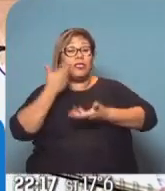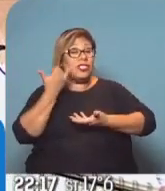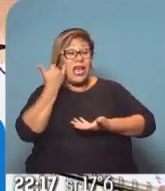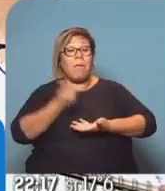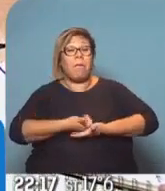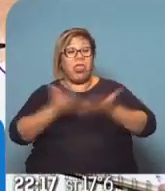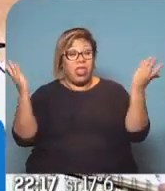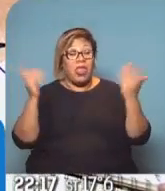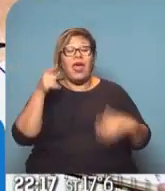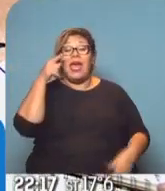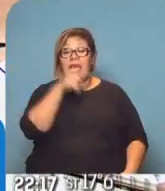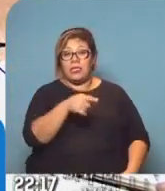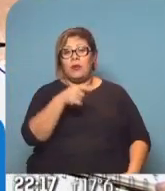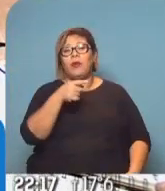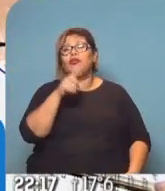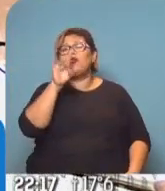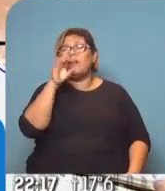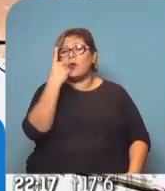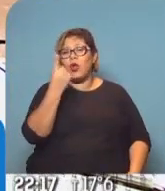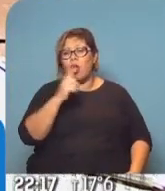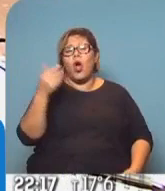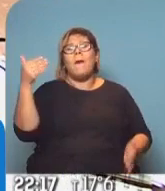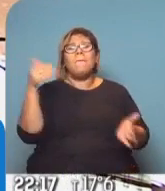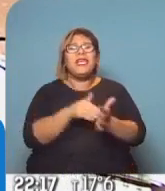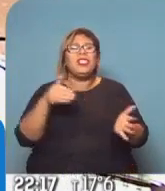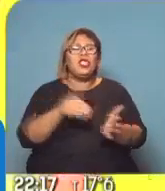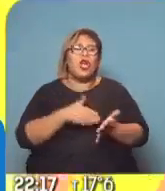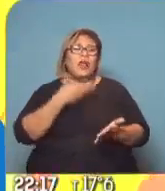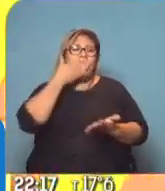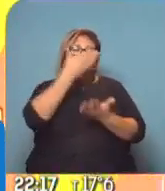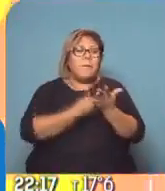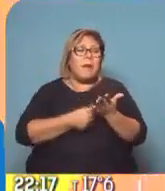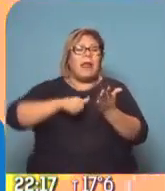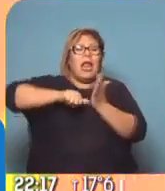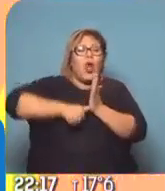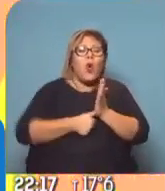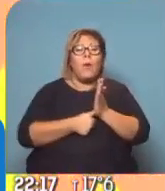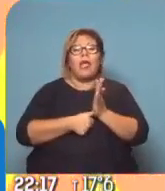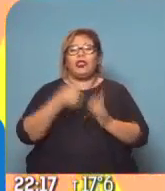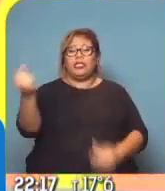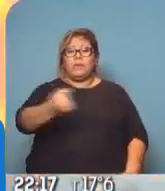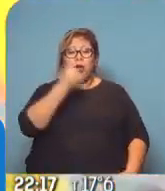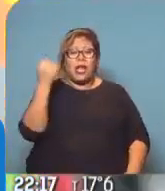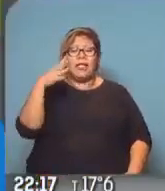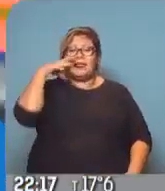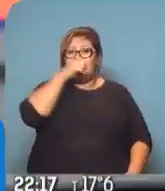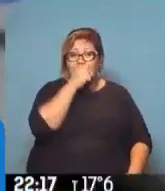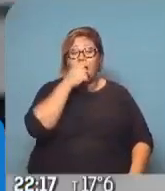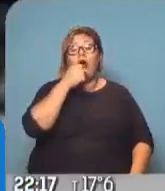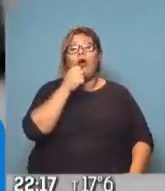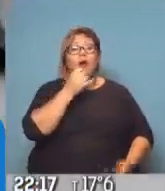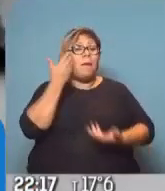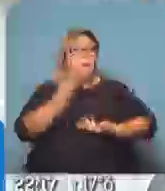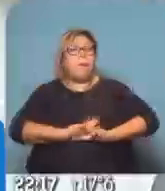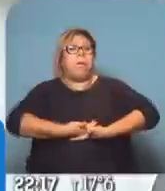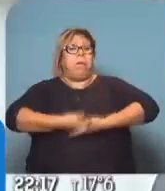que ha publicado millones, no miles, millones de documentos muy sensibles y que no tiene una sola desmentida, ¿no? No,